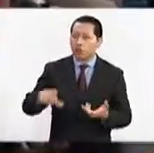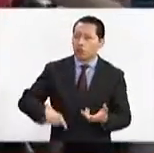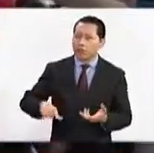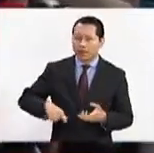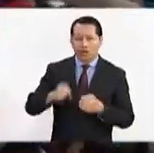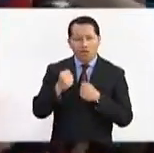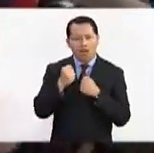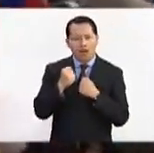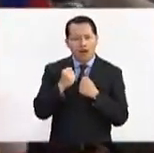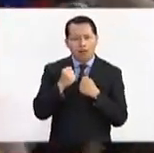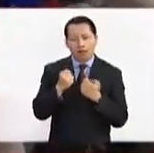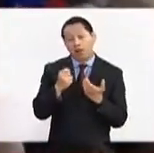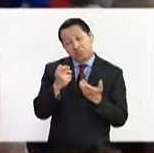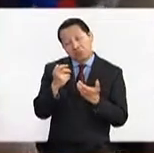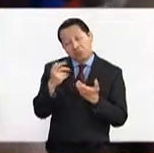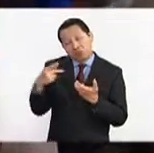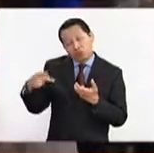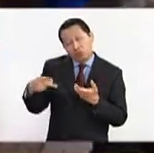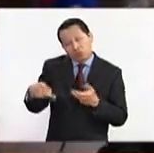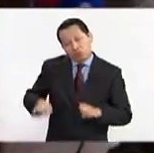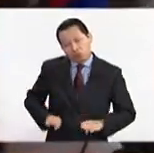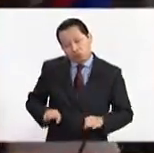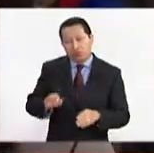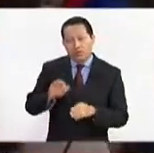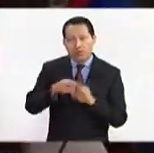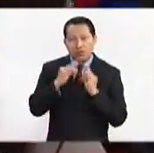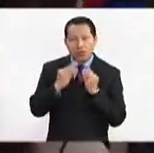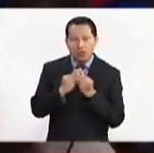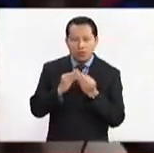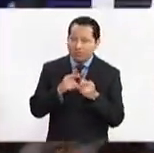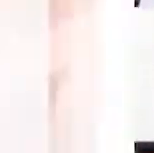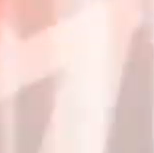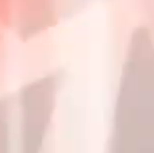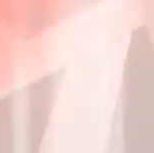fuerte, bueno, a la manera de Rajoy, pero además vigente.